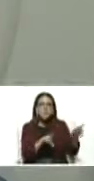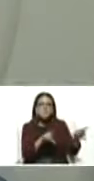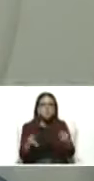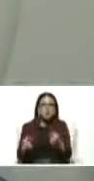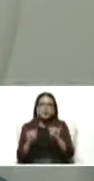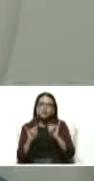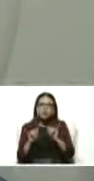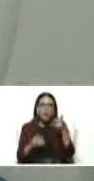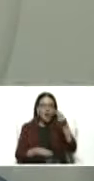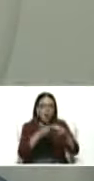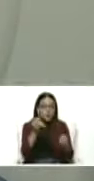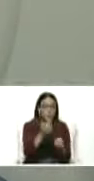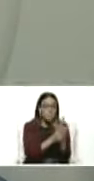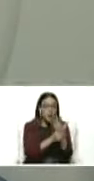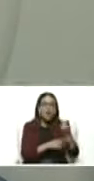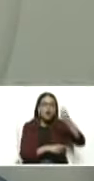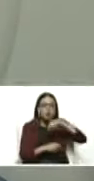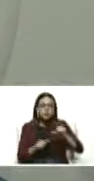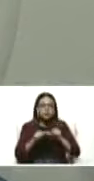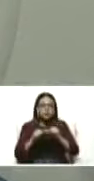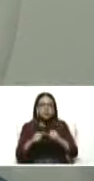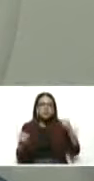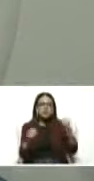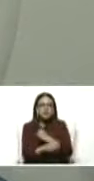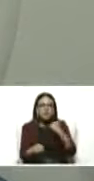Precisamente, ¿de dónde es Zuli?